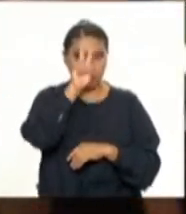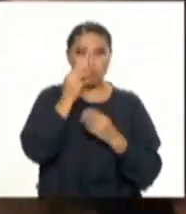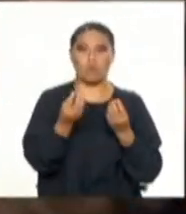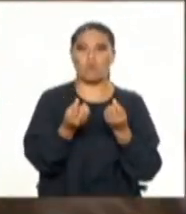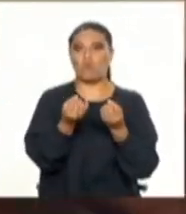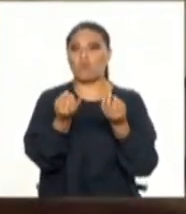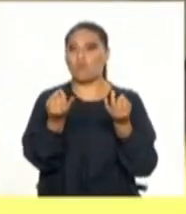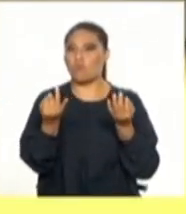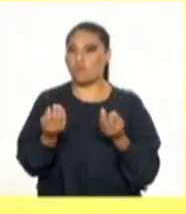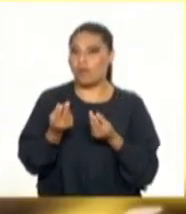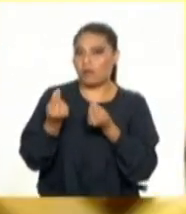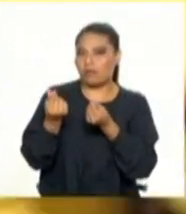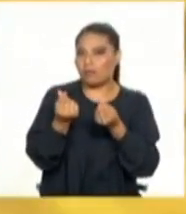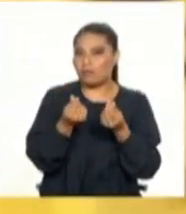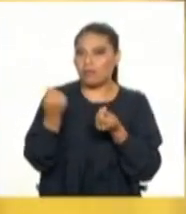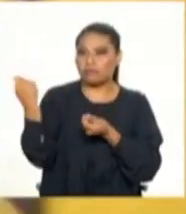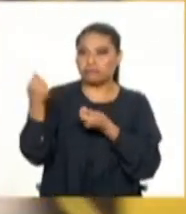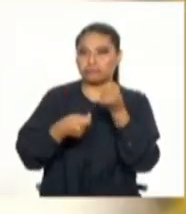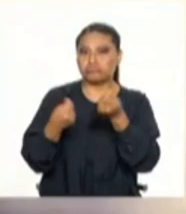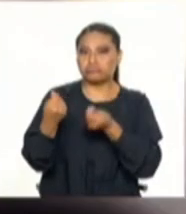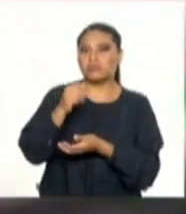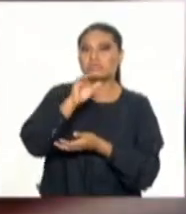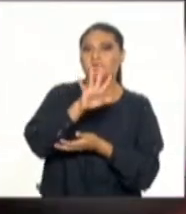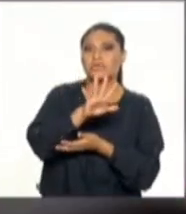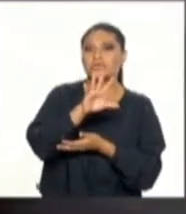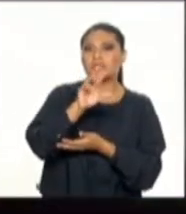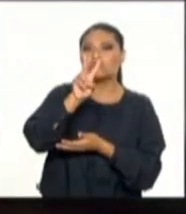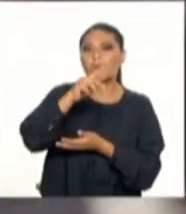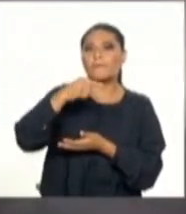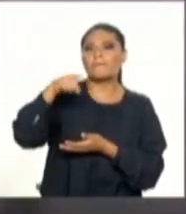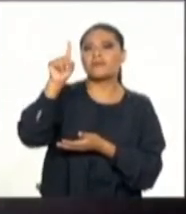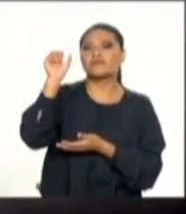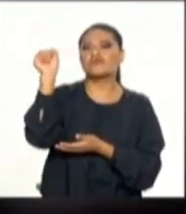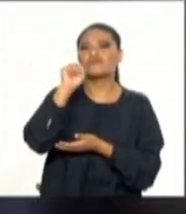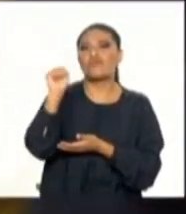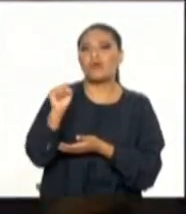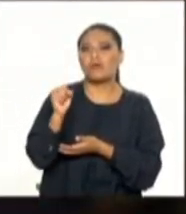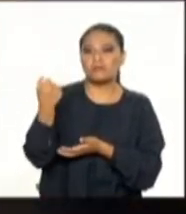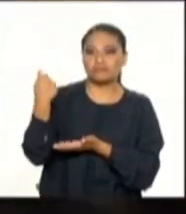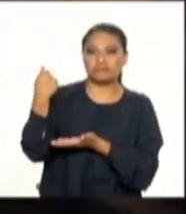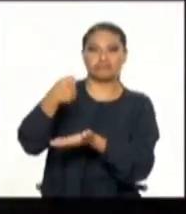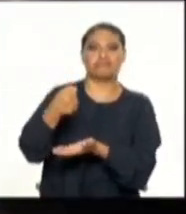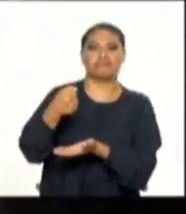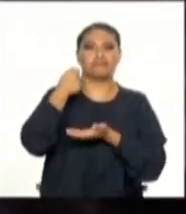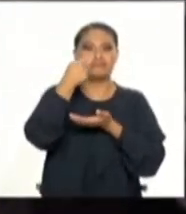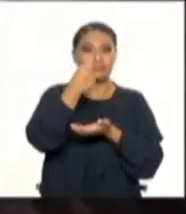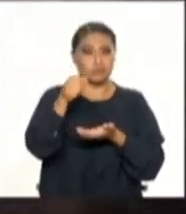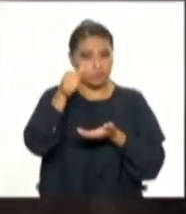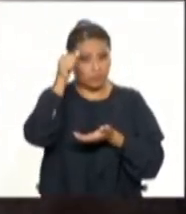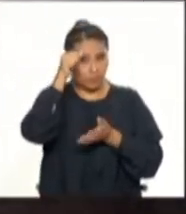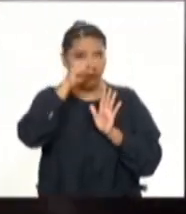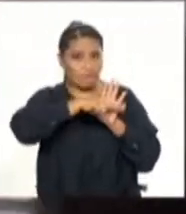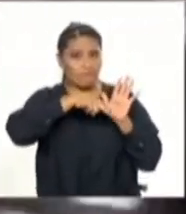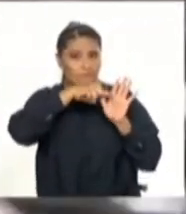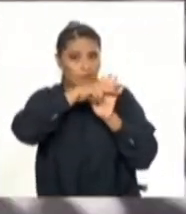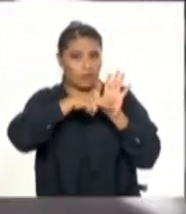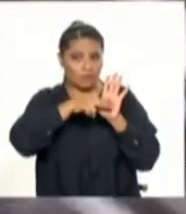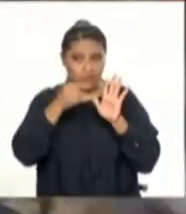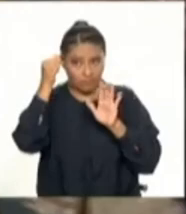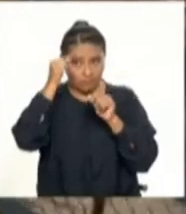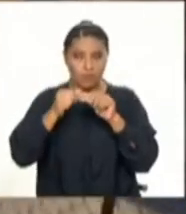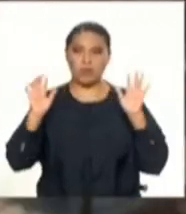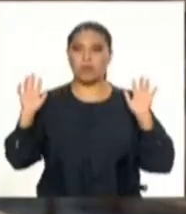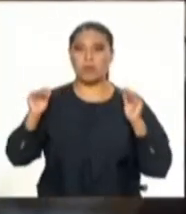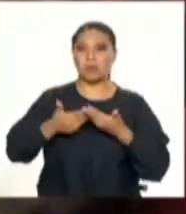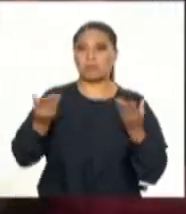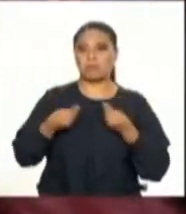hay que decirlo. Y que lo ha gastado. Claro, ¿no? Más de 500 mil dólares, más de 2 millones de soles. Y que recuerda esos videos en los que ella salía diciendo, no voy a devolver nada, pues, porque